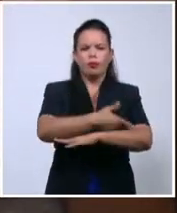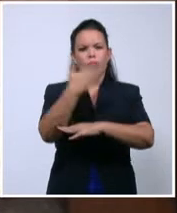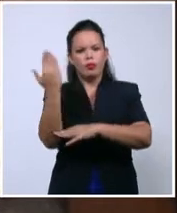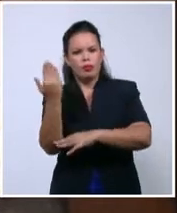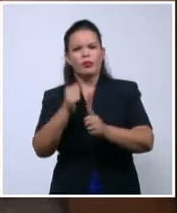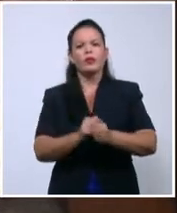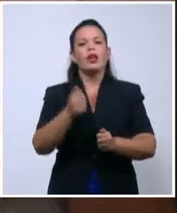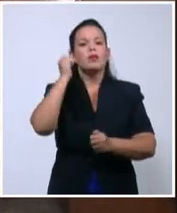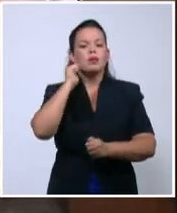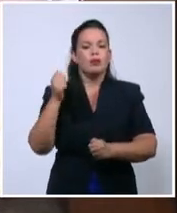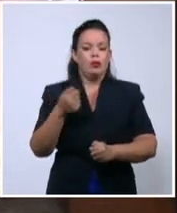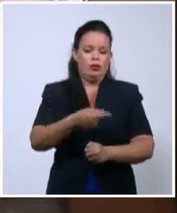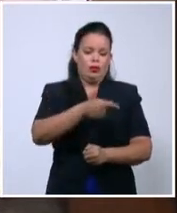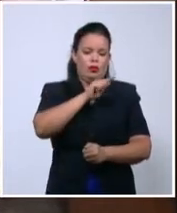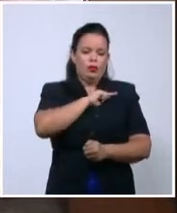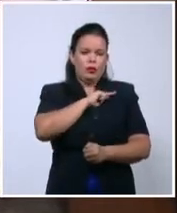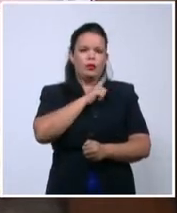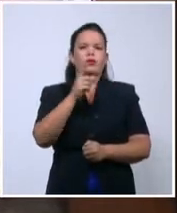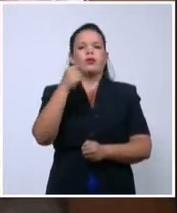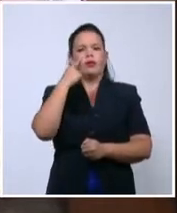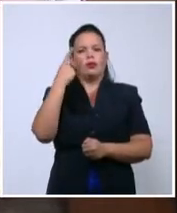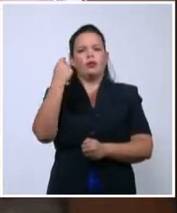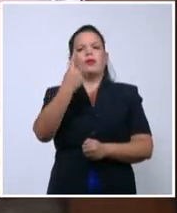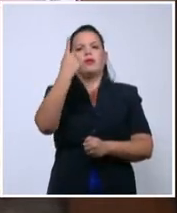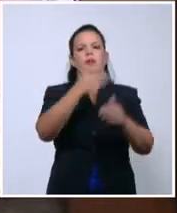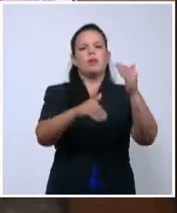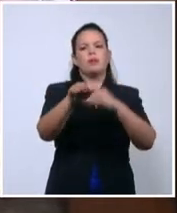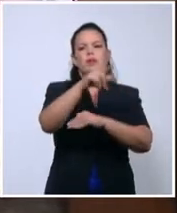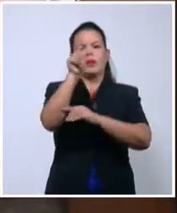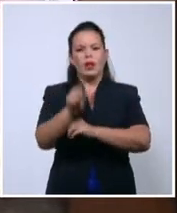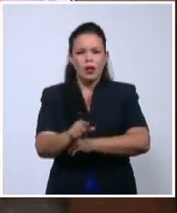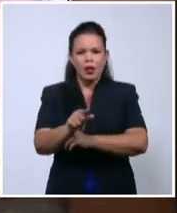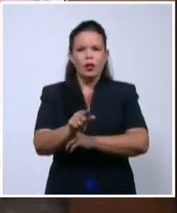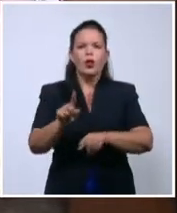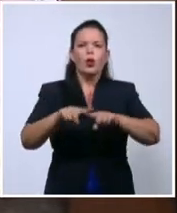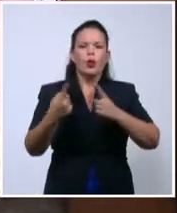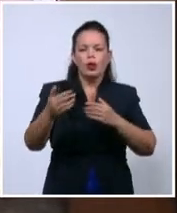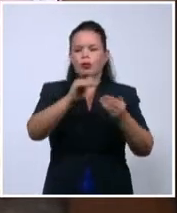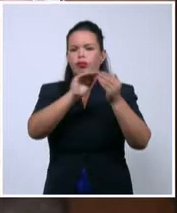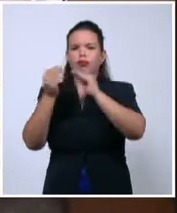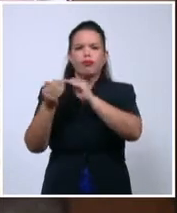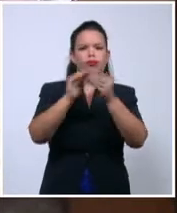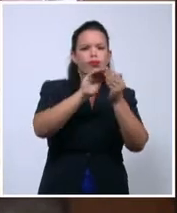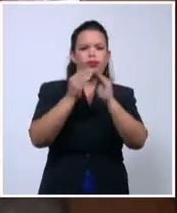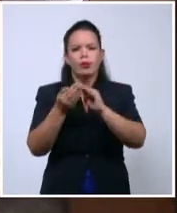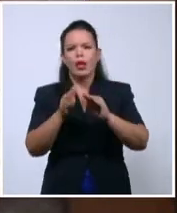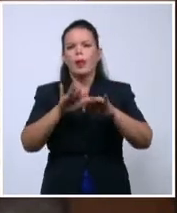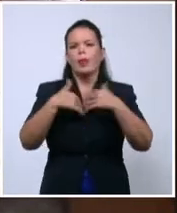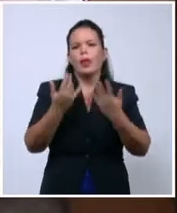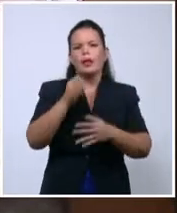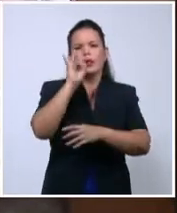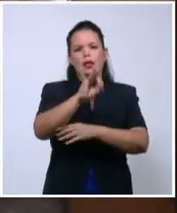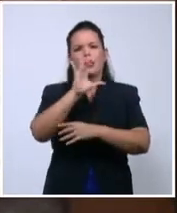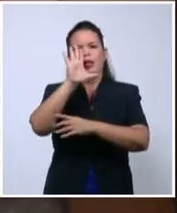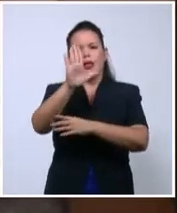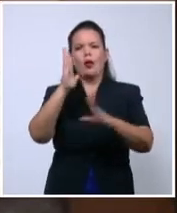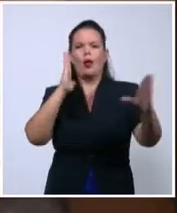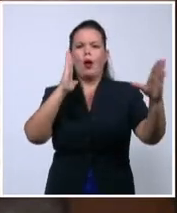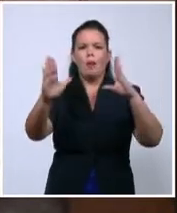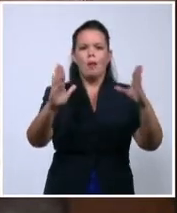en la intervención del primer ministro Hun Sen durante el debate general del 75 periodo de sesiones de la